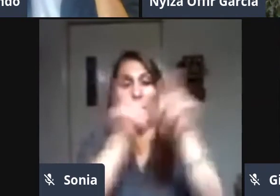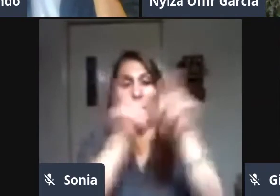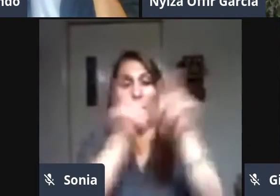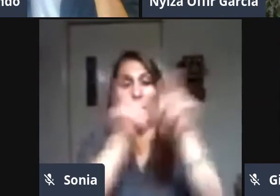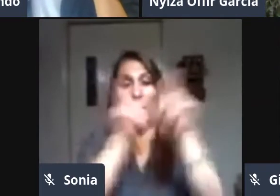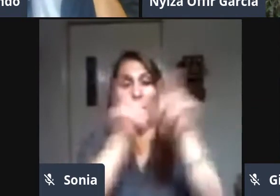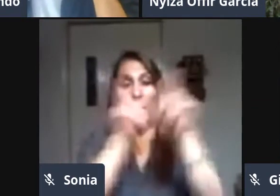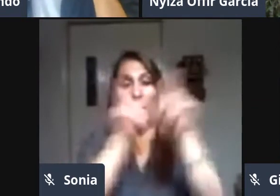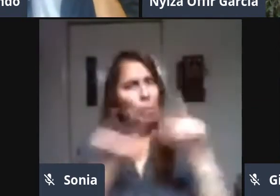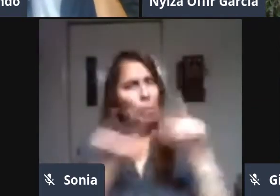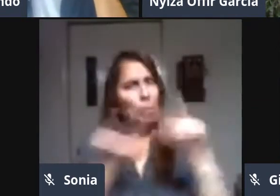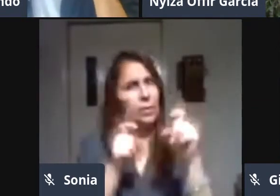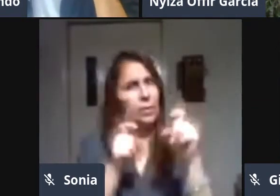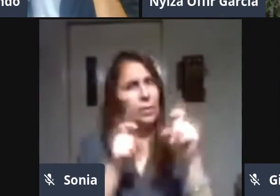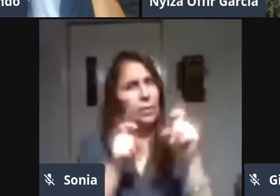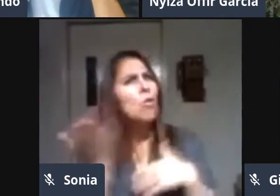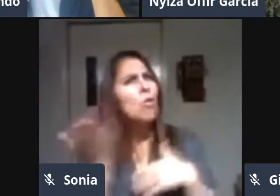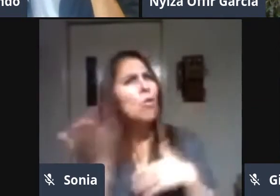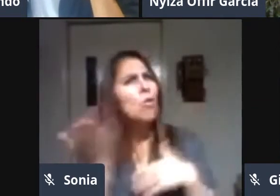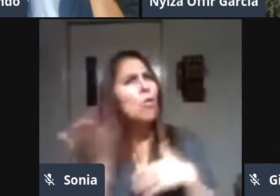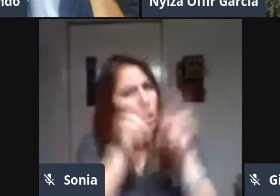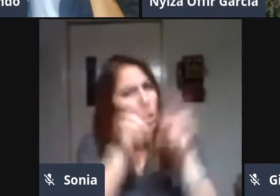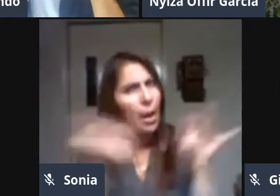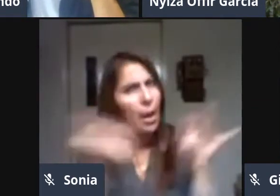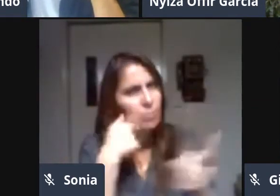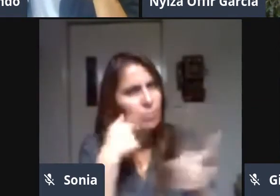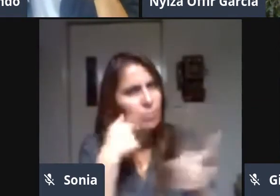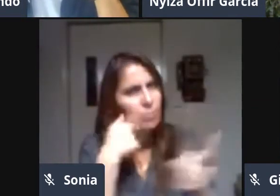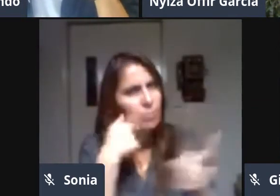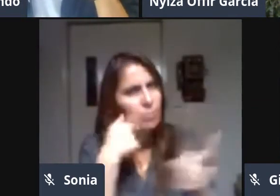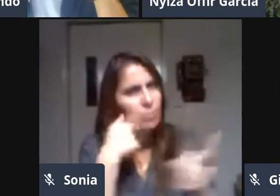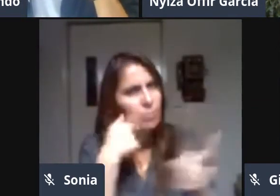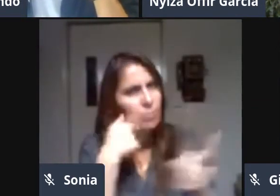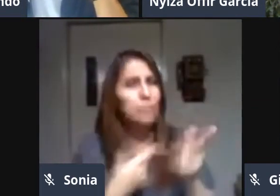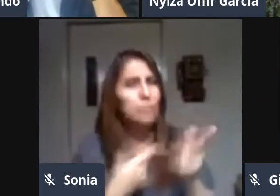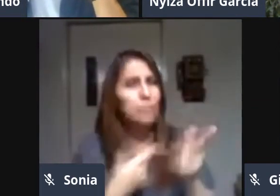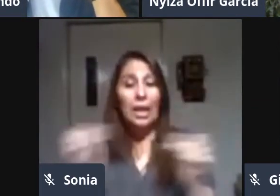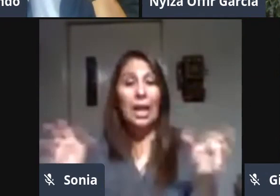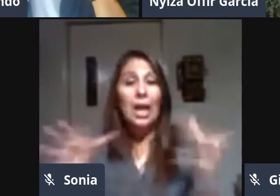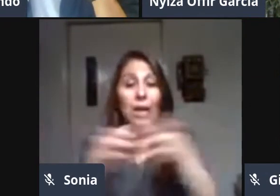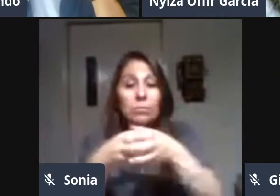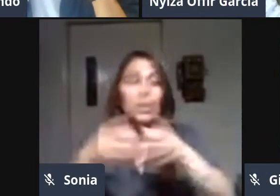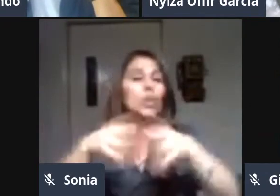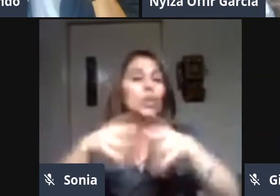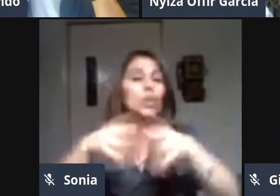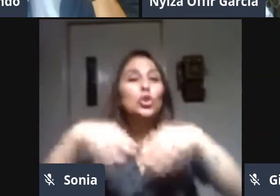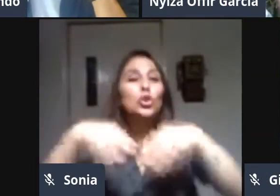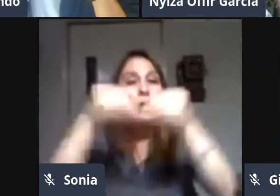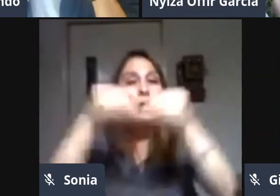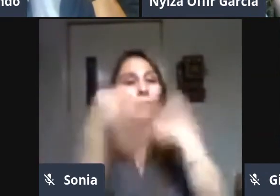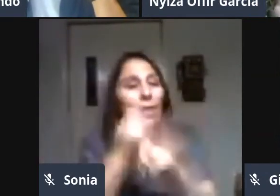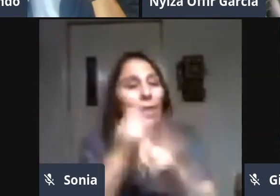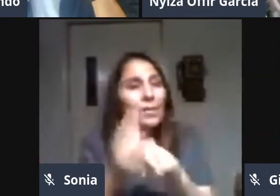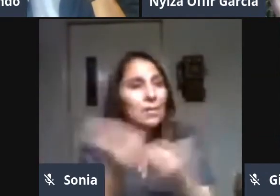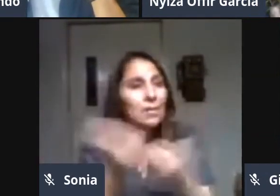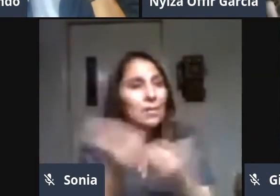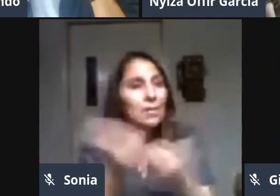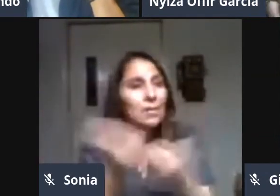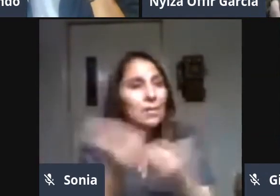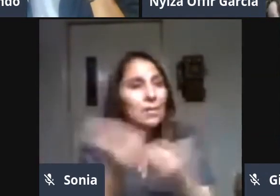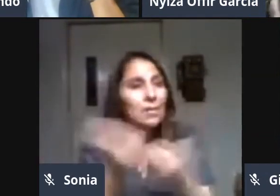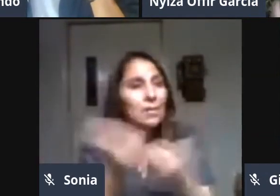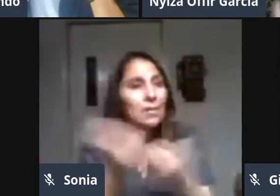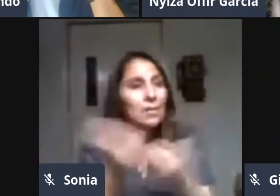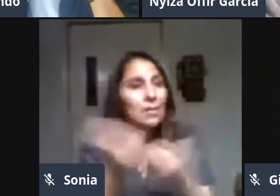esto cuando esta sociedad va a estar preparada para hablar de esto y resulta que mientras en el ámbito nacional y